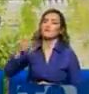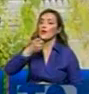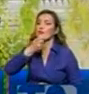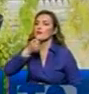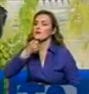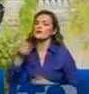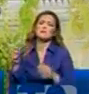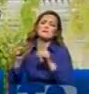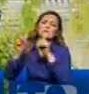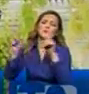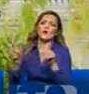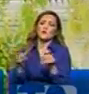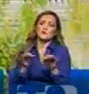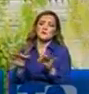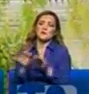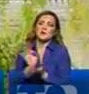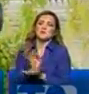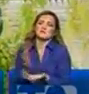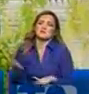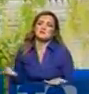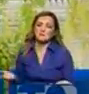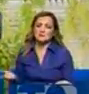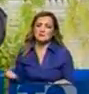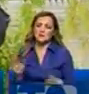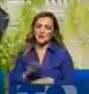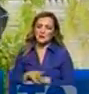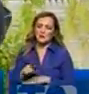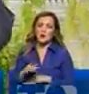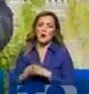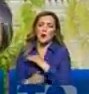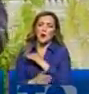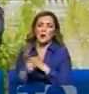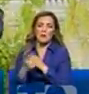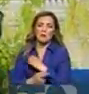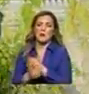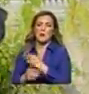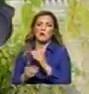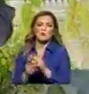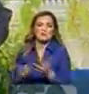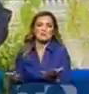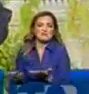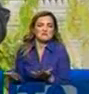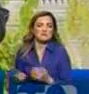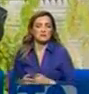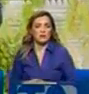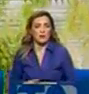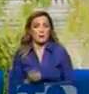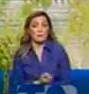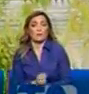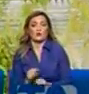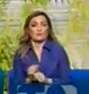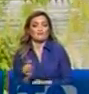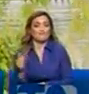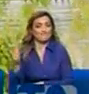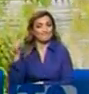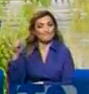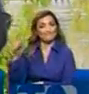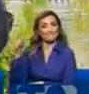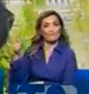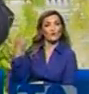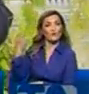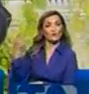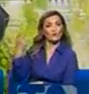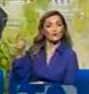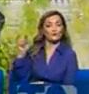Guillermo Churuchumbi, para que nos dé su versión sobre estas acusaciones. Sin embargo, se nos ha hecho imposible. Aquí, en el municipio,